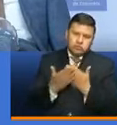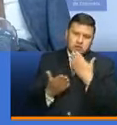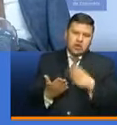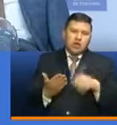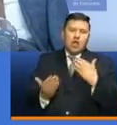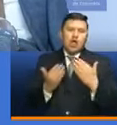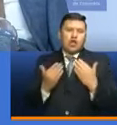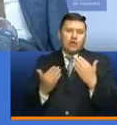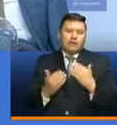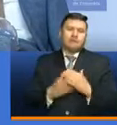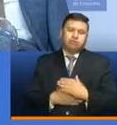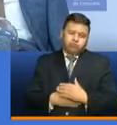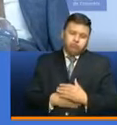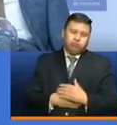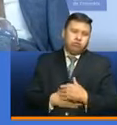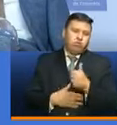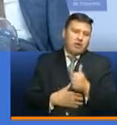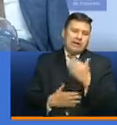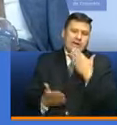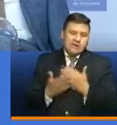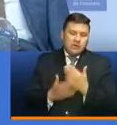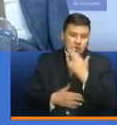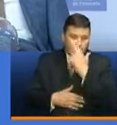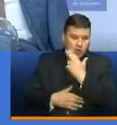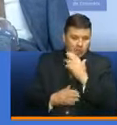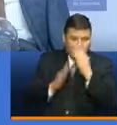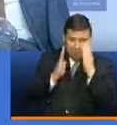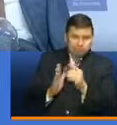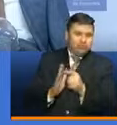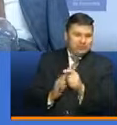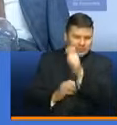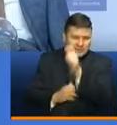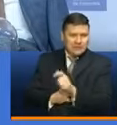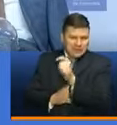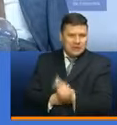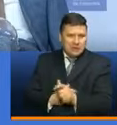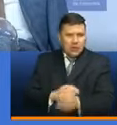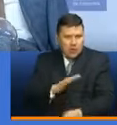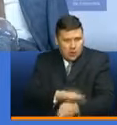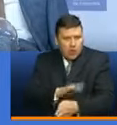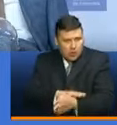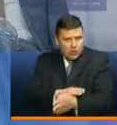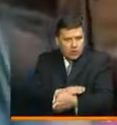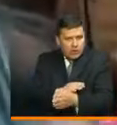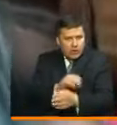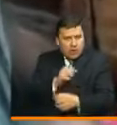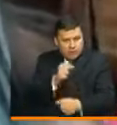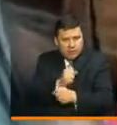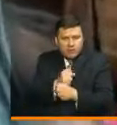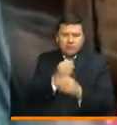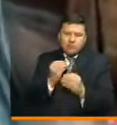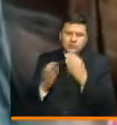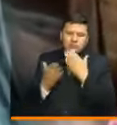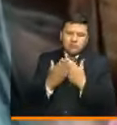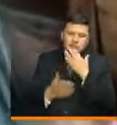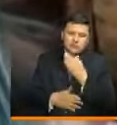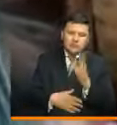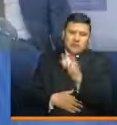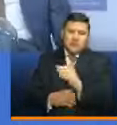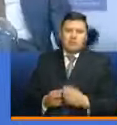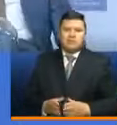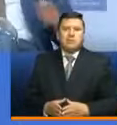confianza y por supuesto estamos comprometidos con la continuidad del trabajo. Muchas, muchas gracias de verdad a todos.